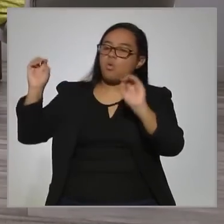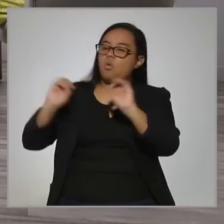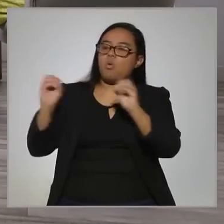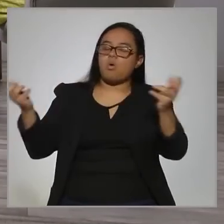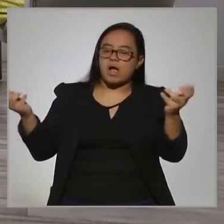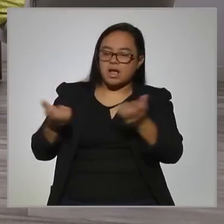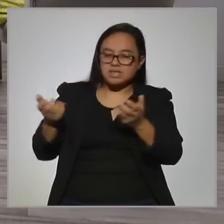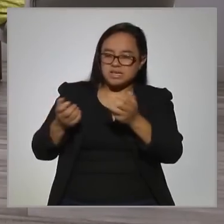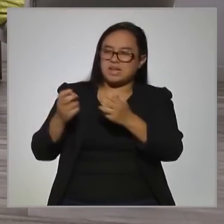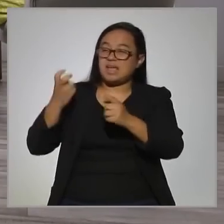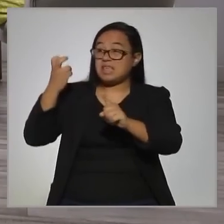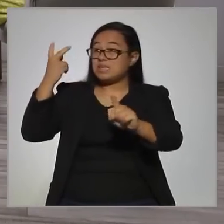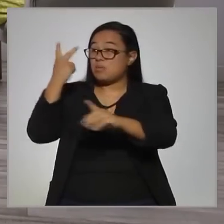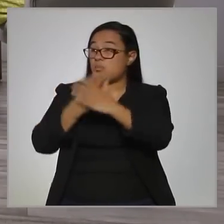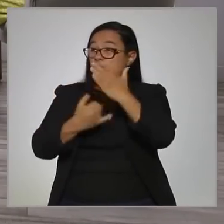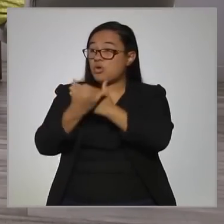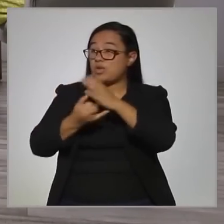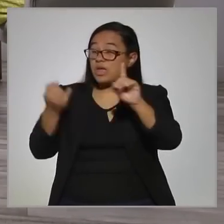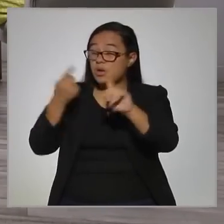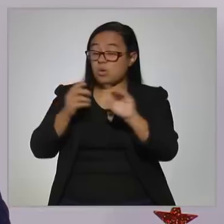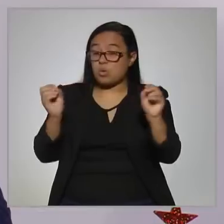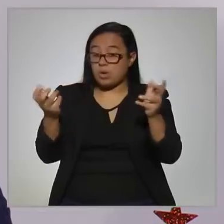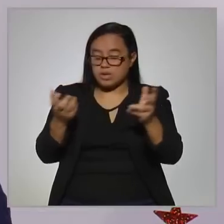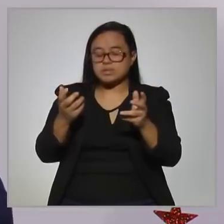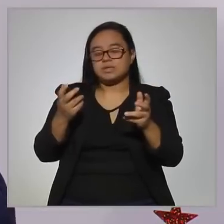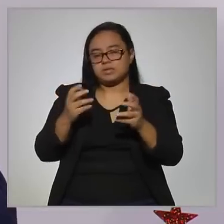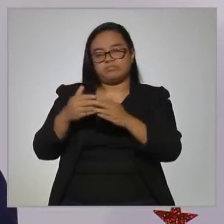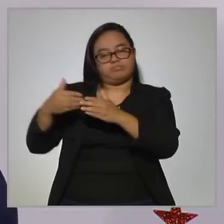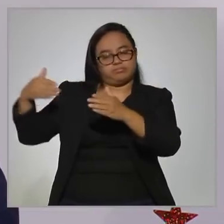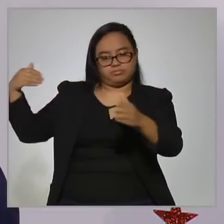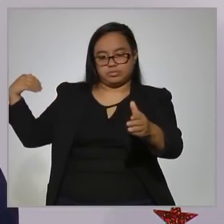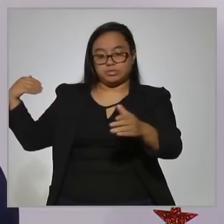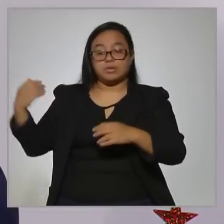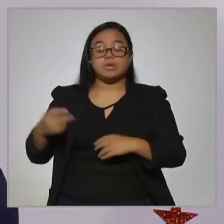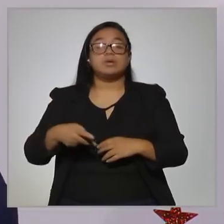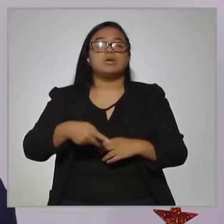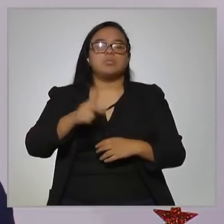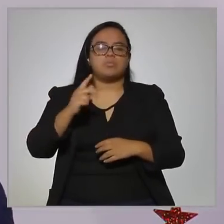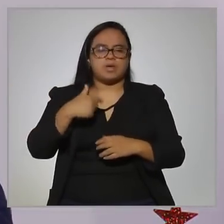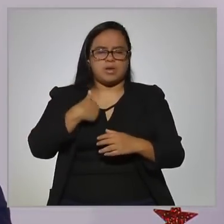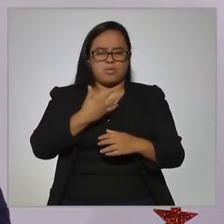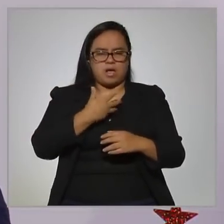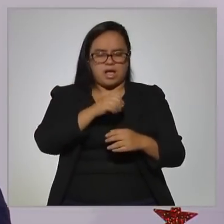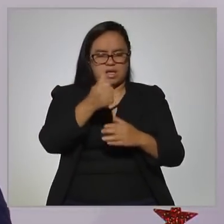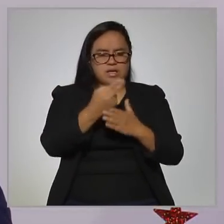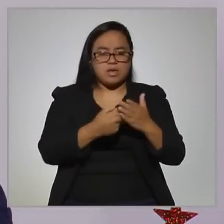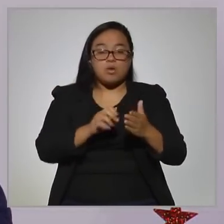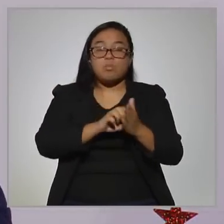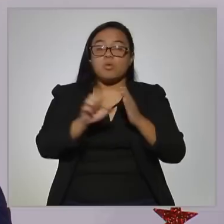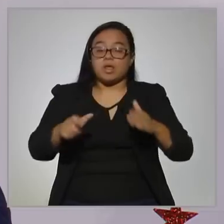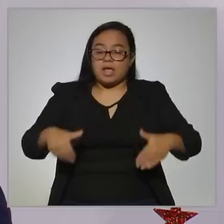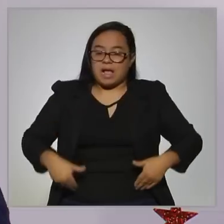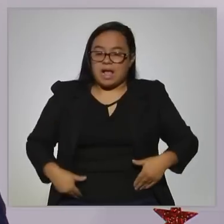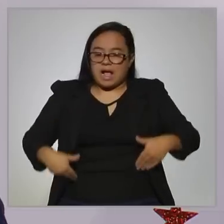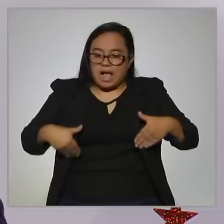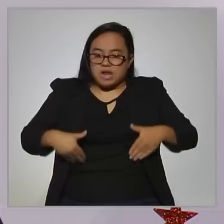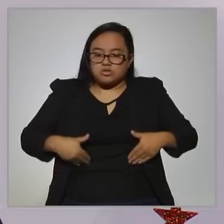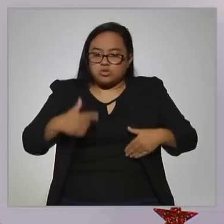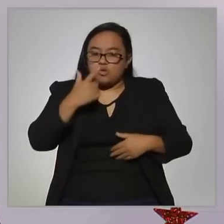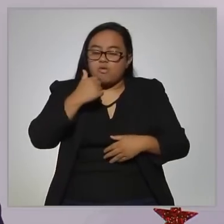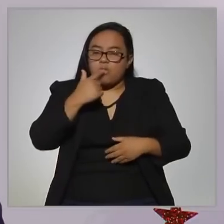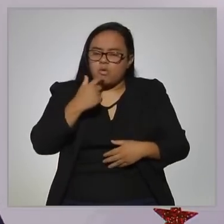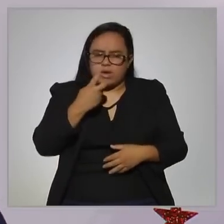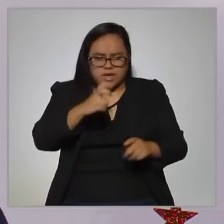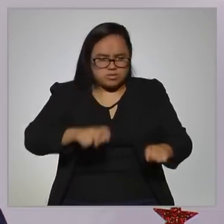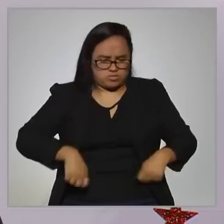o los proyectos. Y hay símbolos que yo antes no los había visto. Los calzones rojos. Ay, sí, Ay, los yo digo,